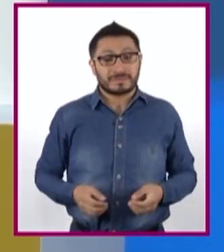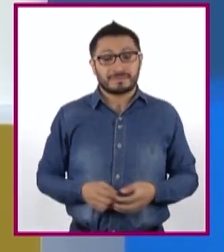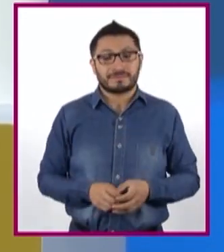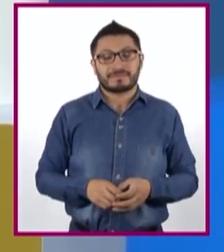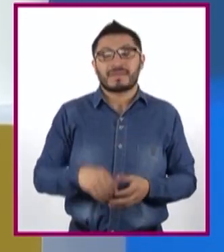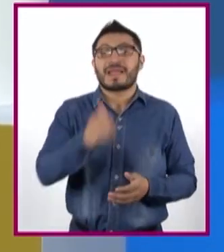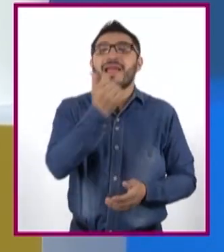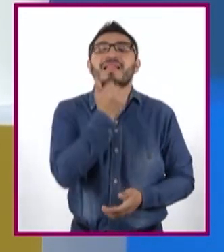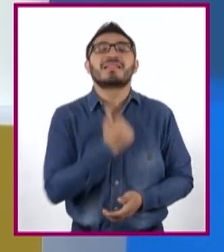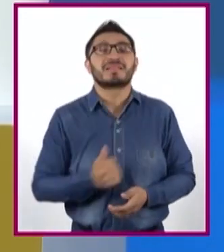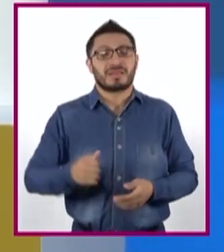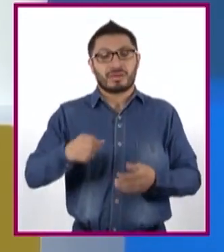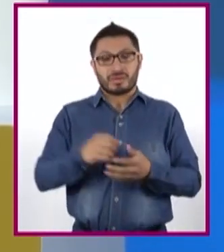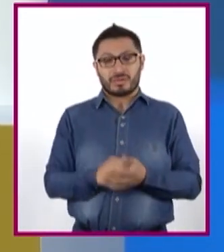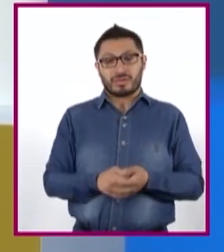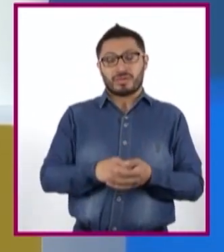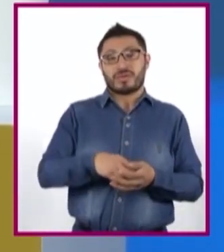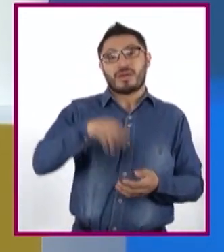y algodón,